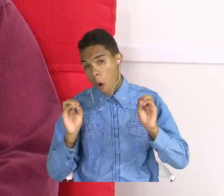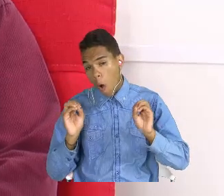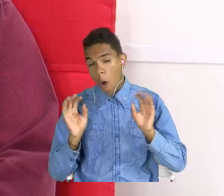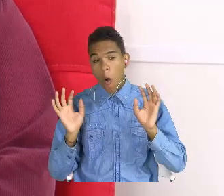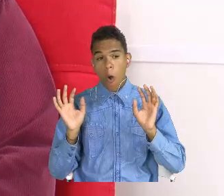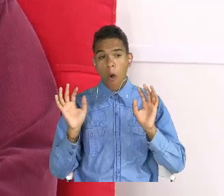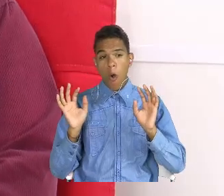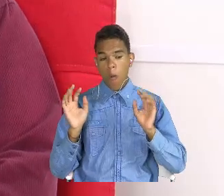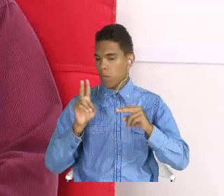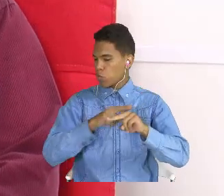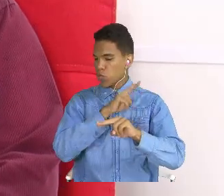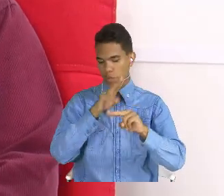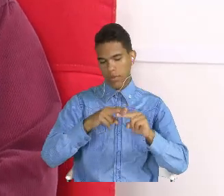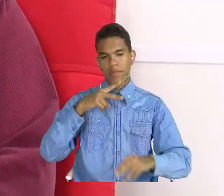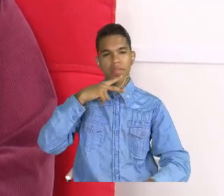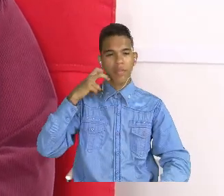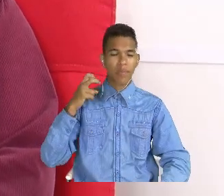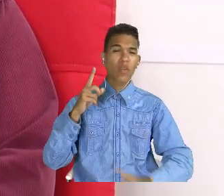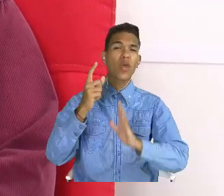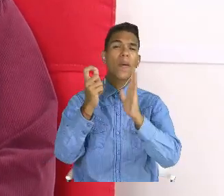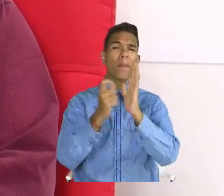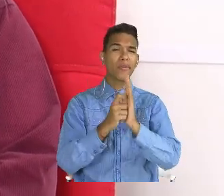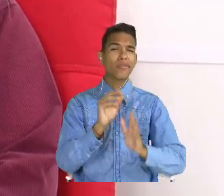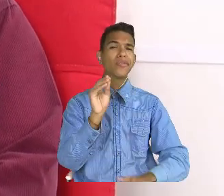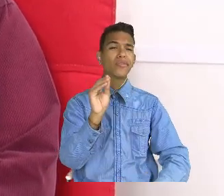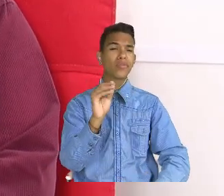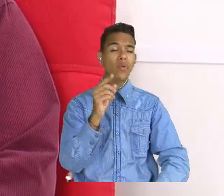la carne. Pero una cosa,